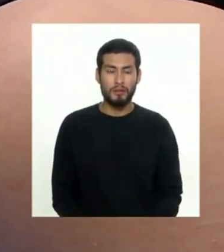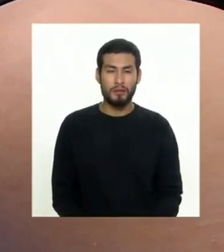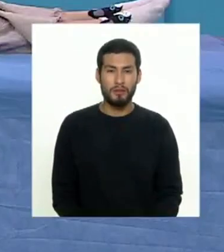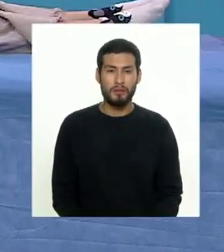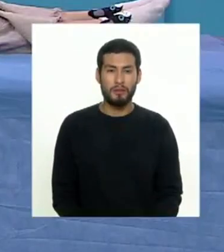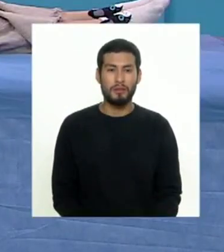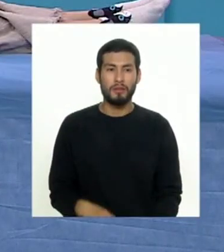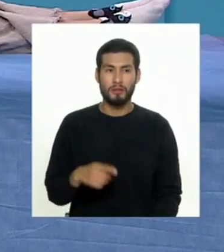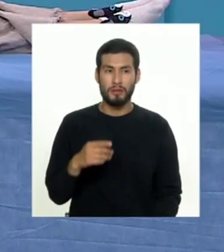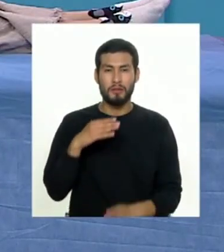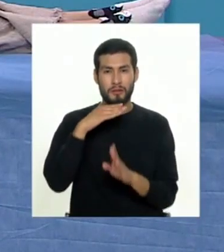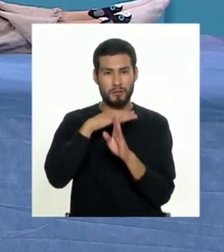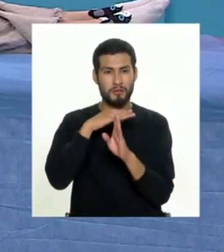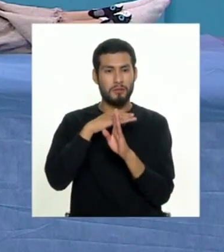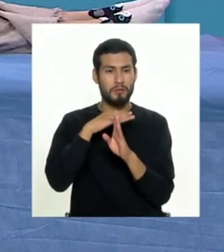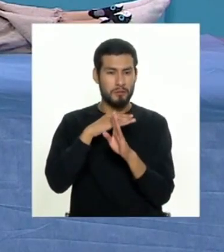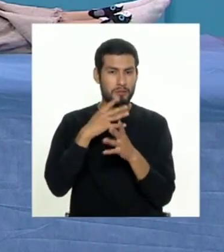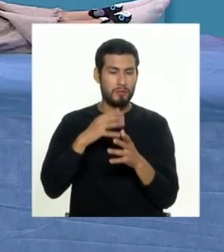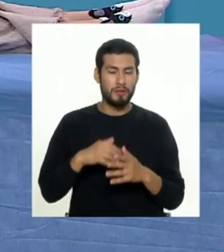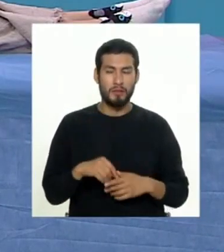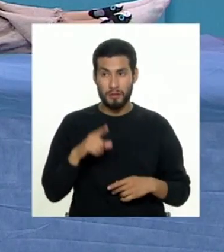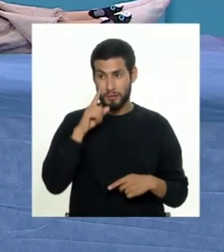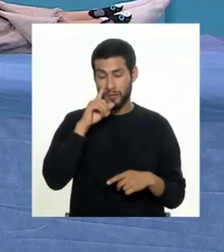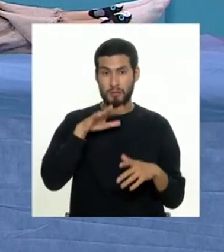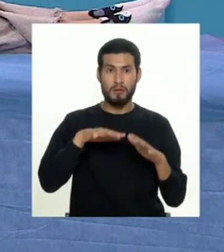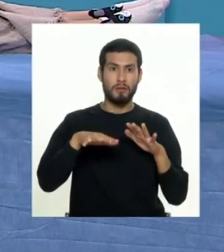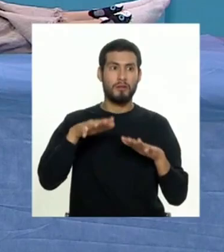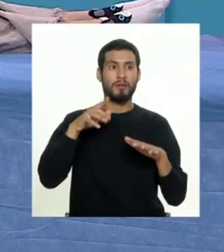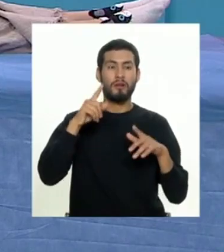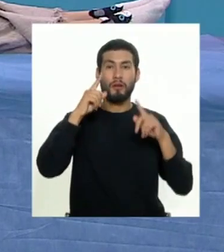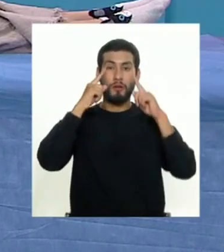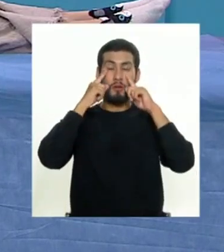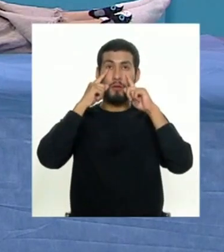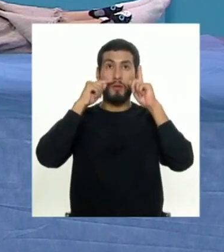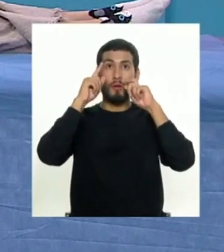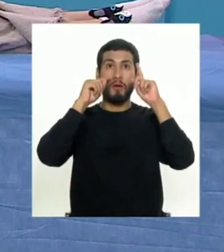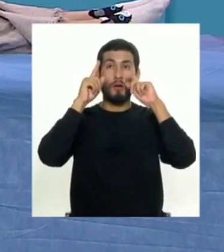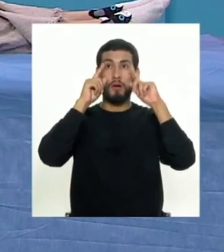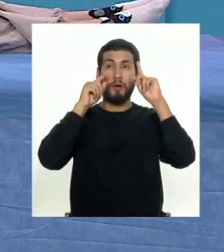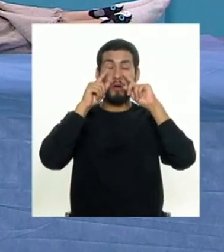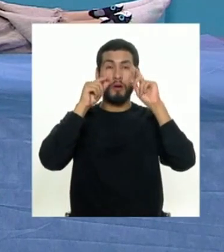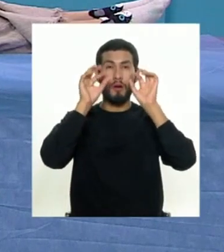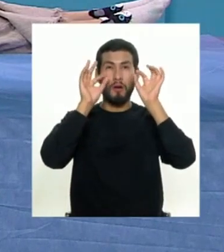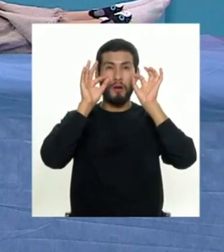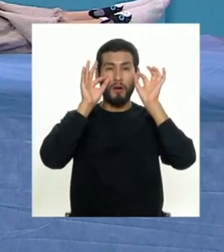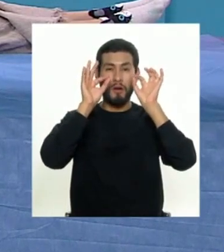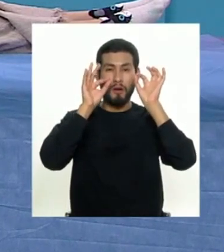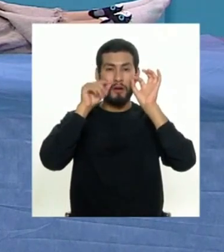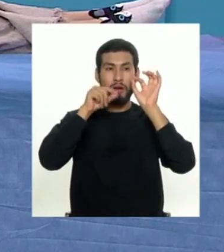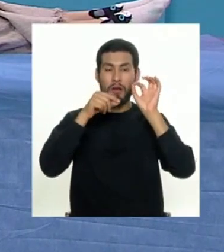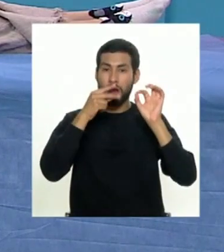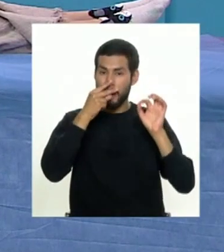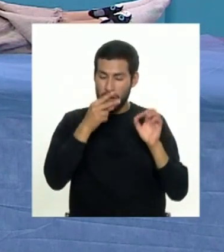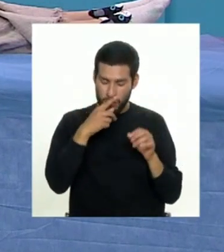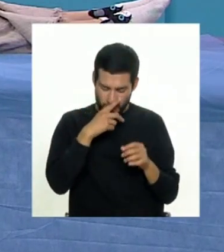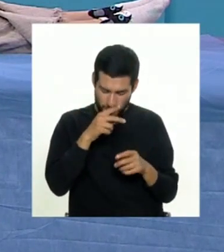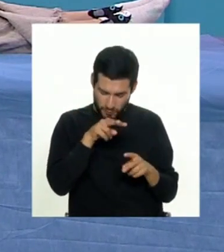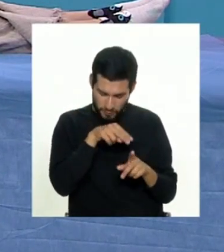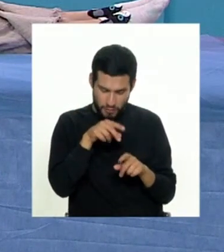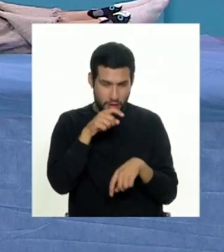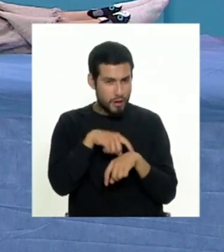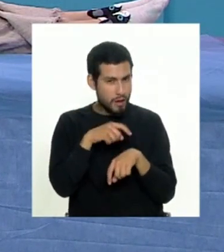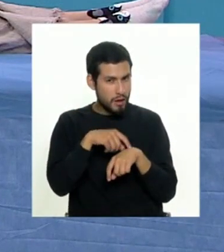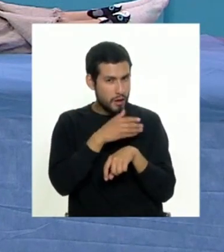intermedio. Es intermedio. Entonces, ahí hay unos movimientos oculares que están muy finitos y nosotros calculamos el